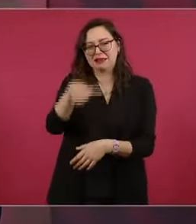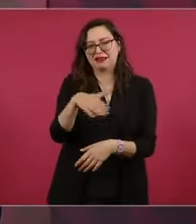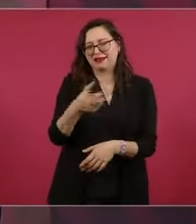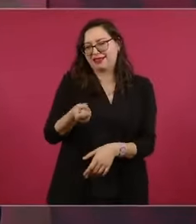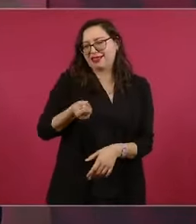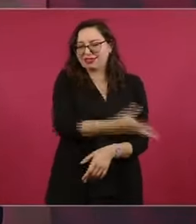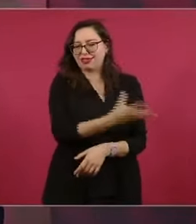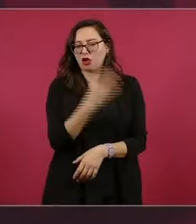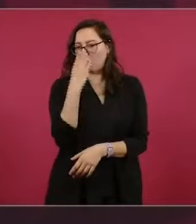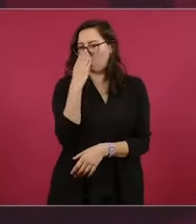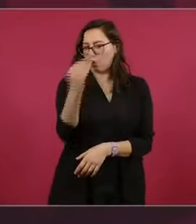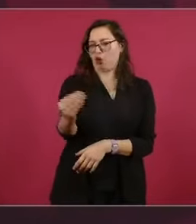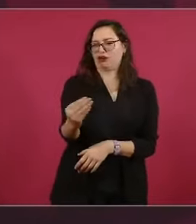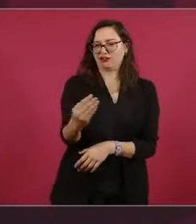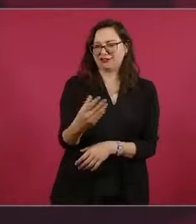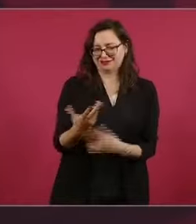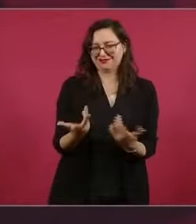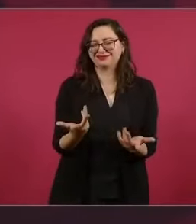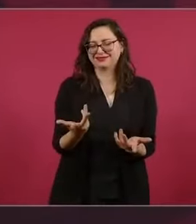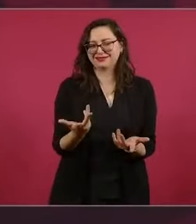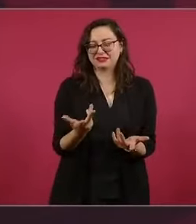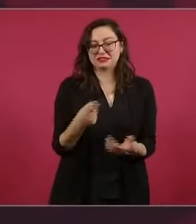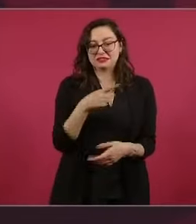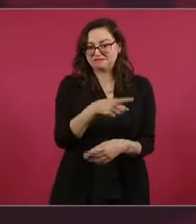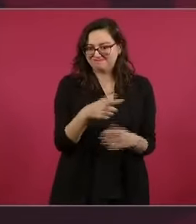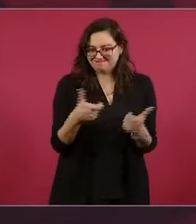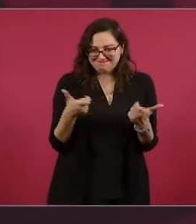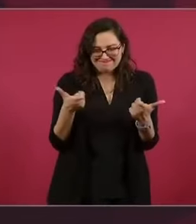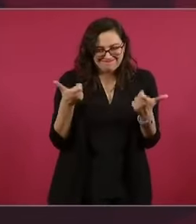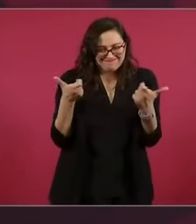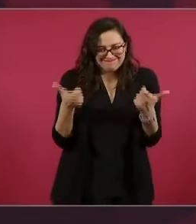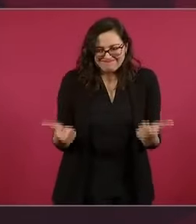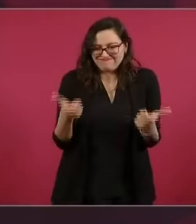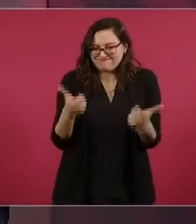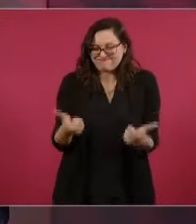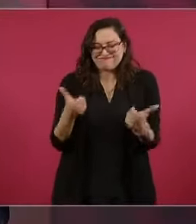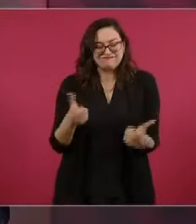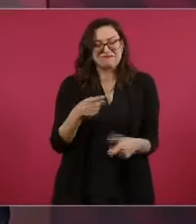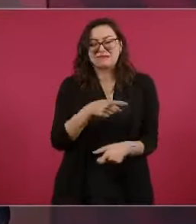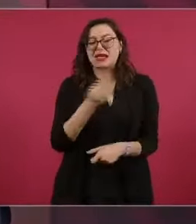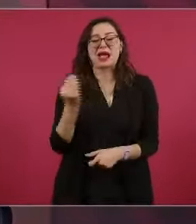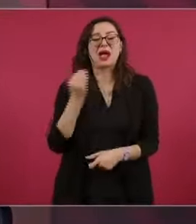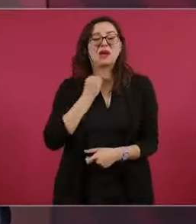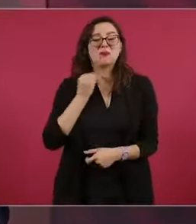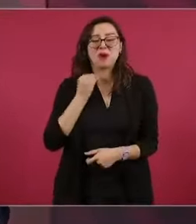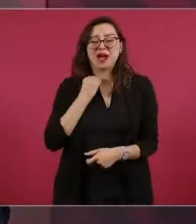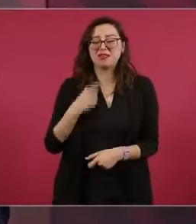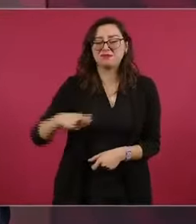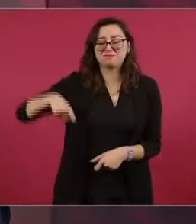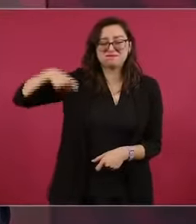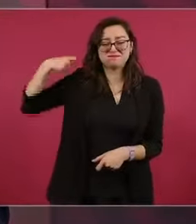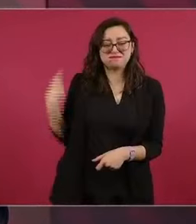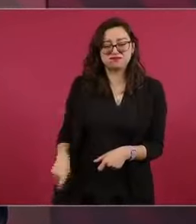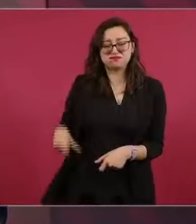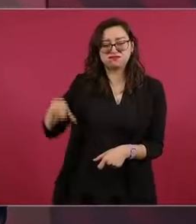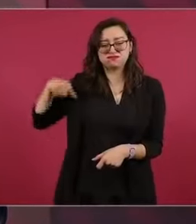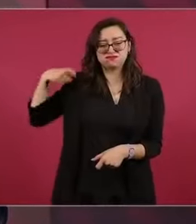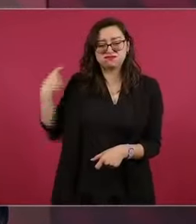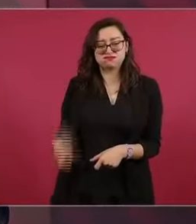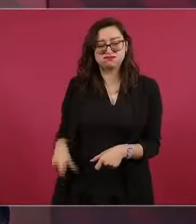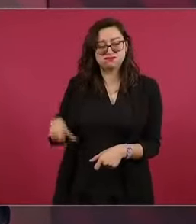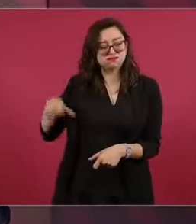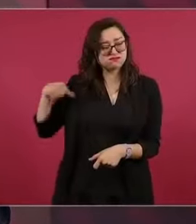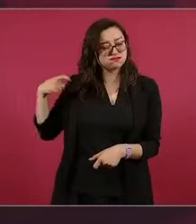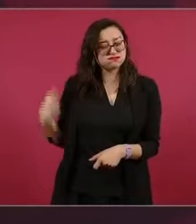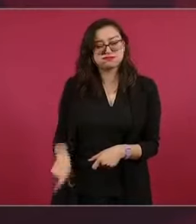y se hizo inmensamente rico, es uno de los abogados más ricos del mundo.